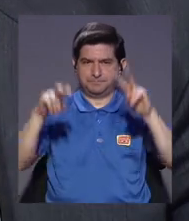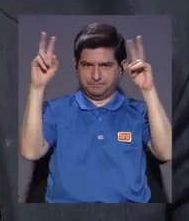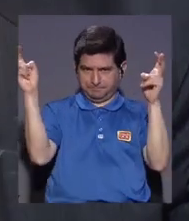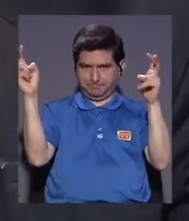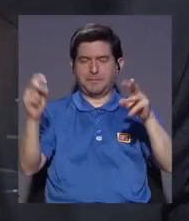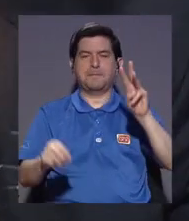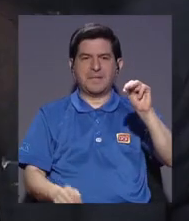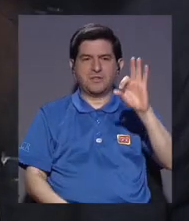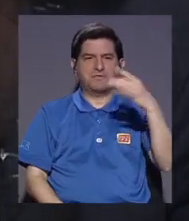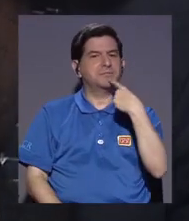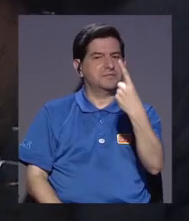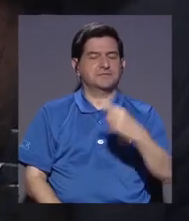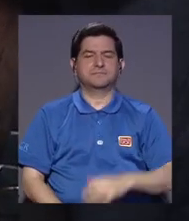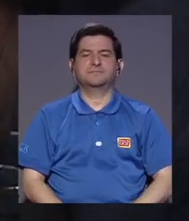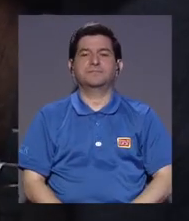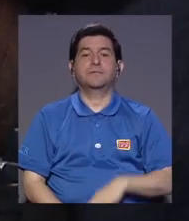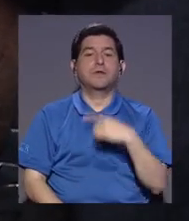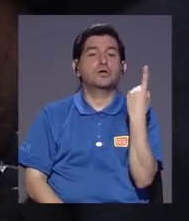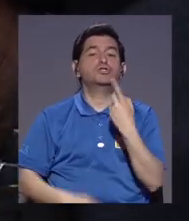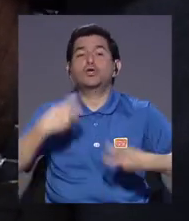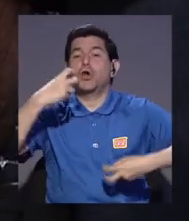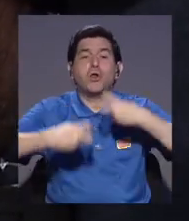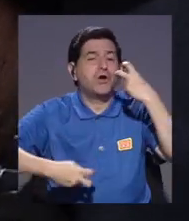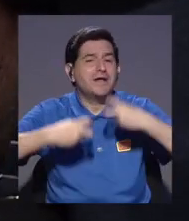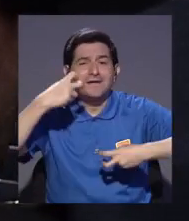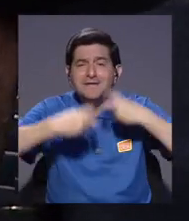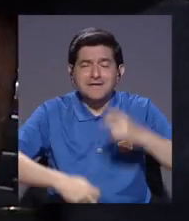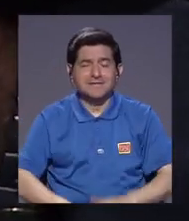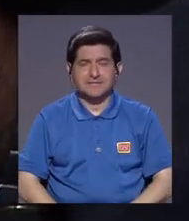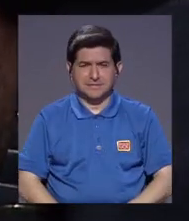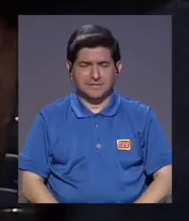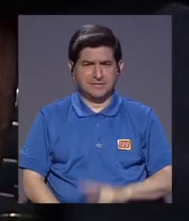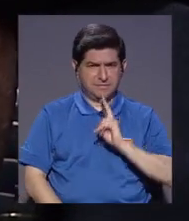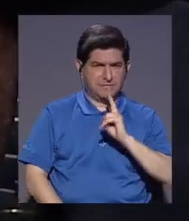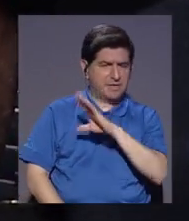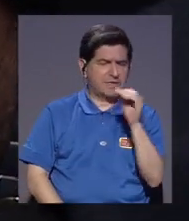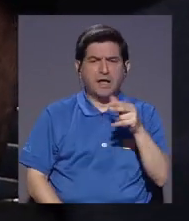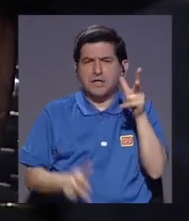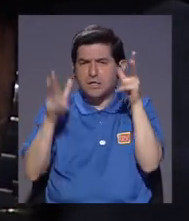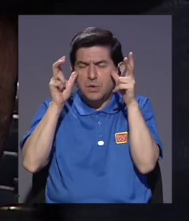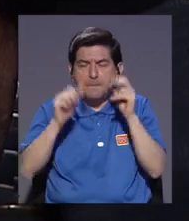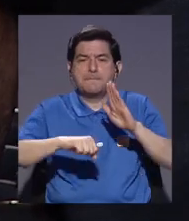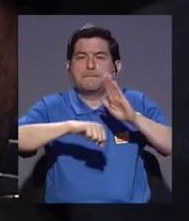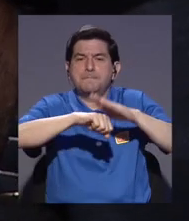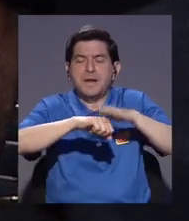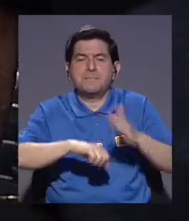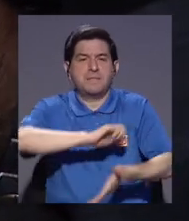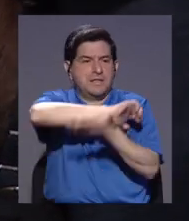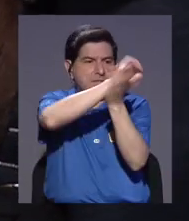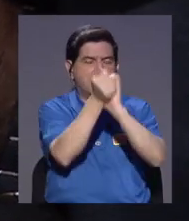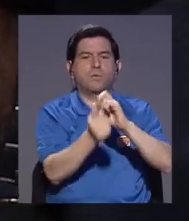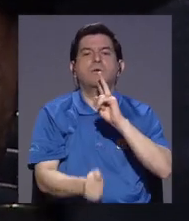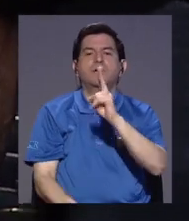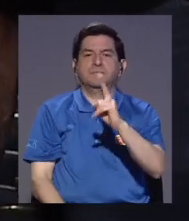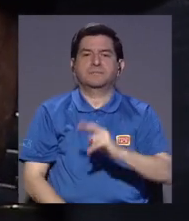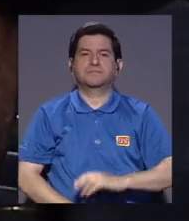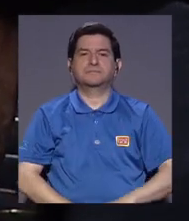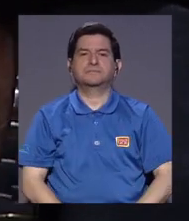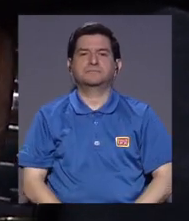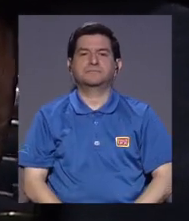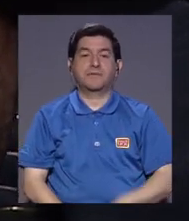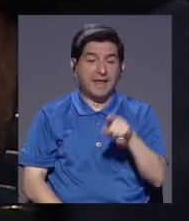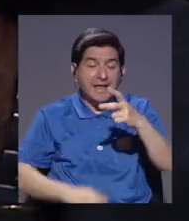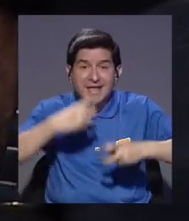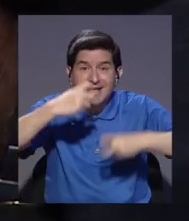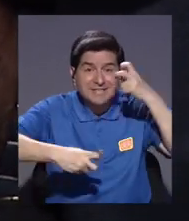dice 1000 confirmó solo una crisis real o percibida da lugar a un cambio verdadero